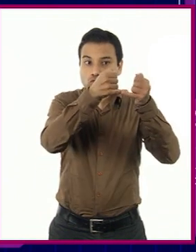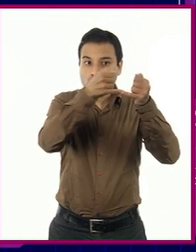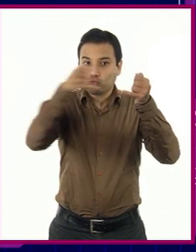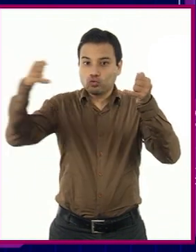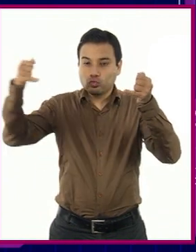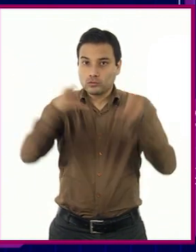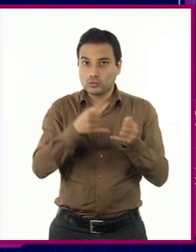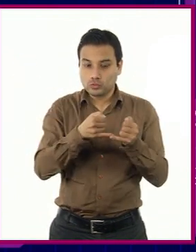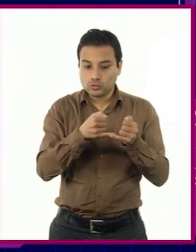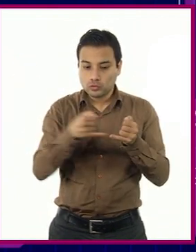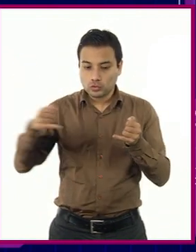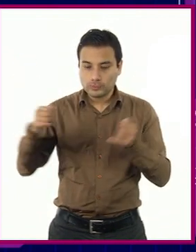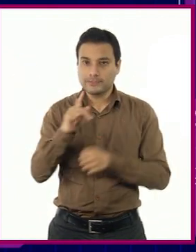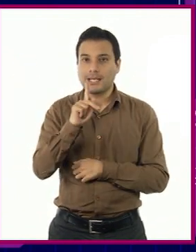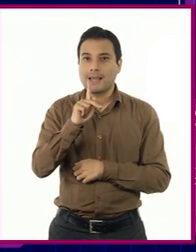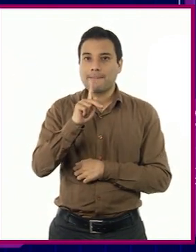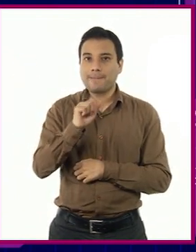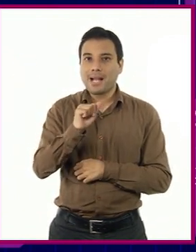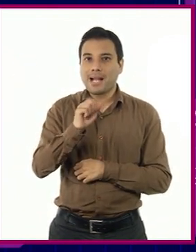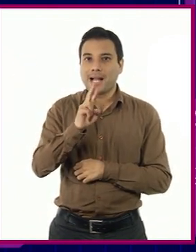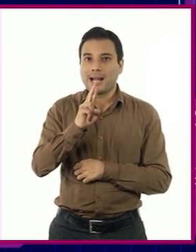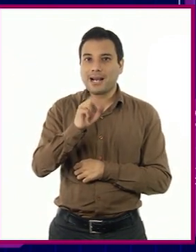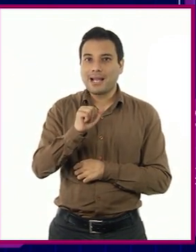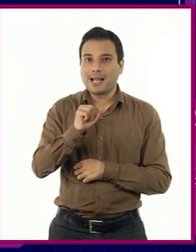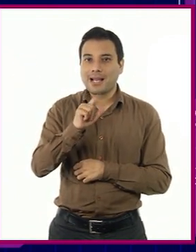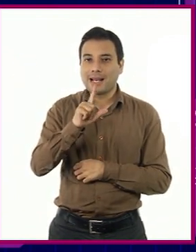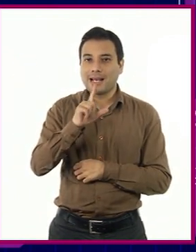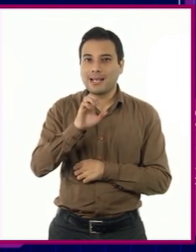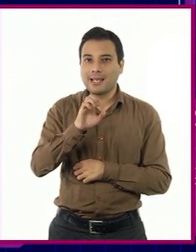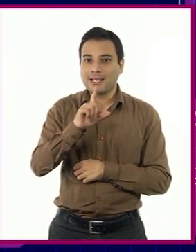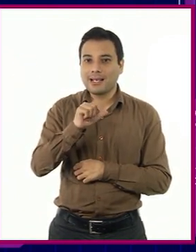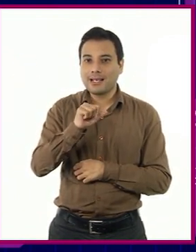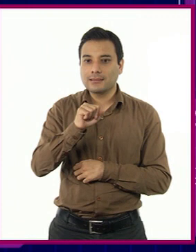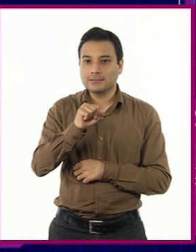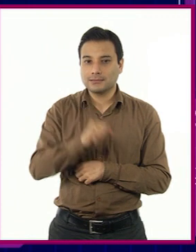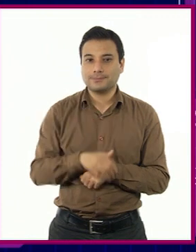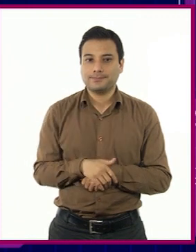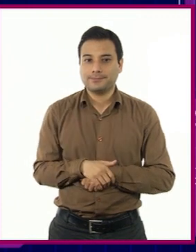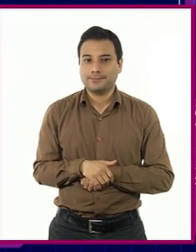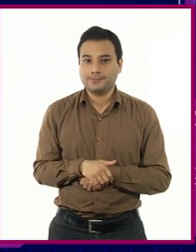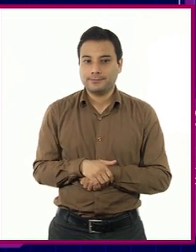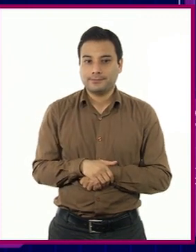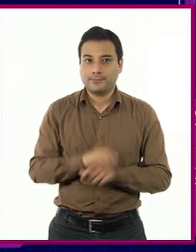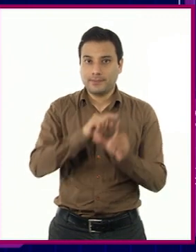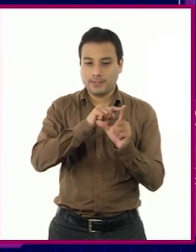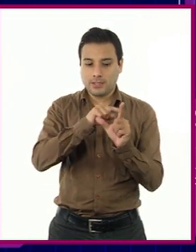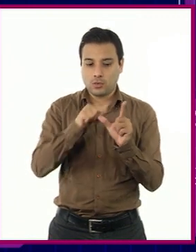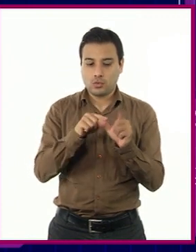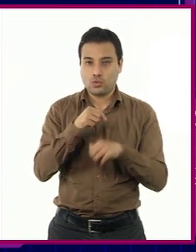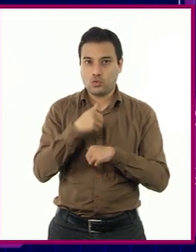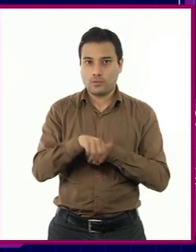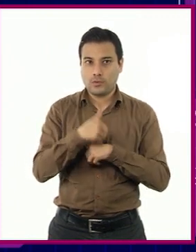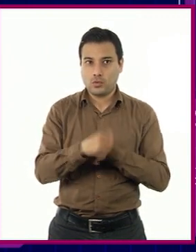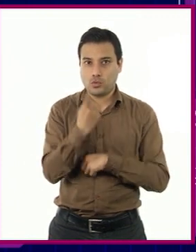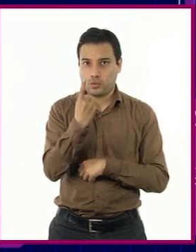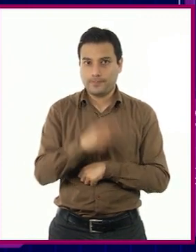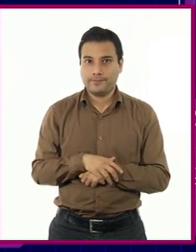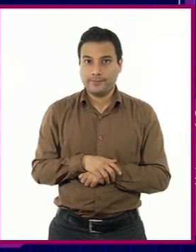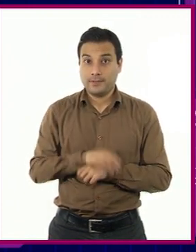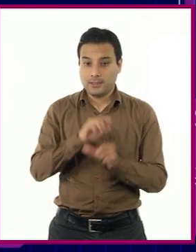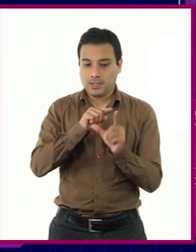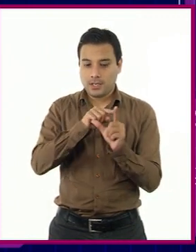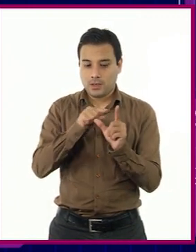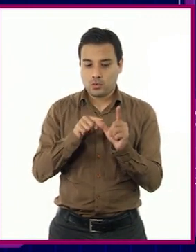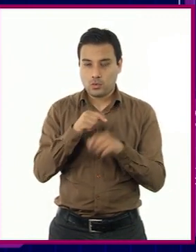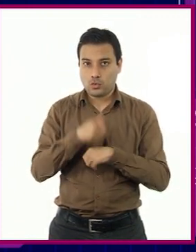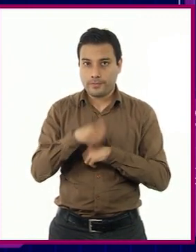transversal, la diagonal BD, por lo que el ángulo 1 es igual al ángulo 2